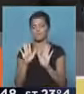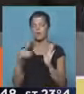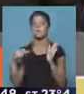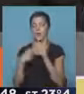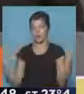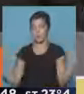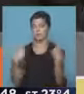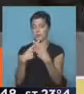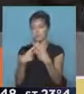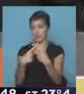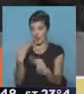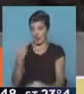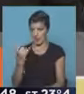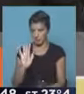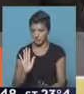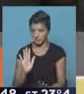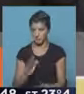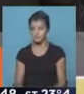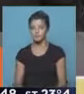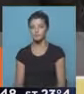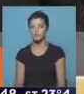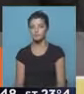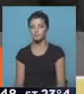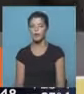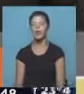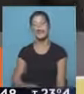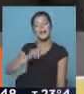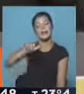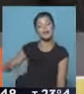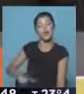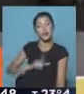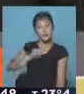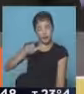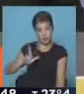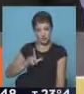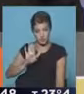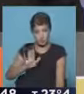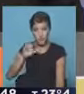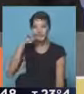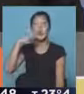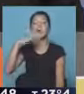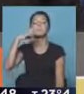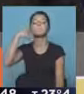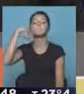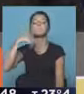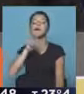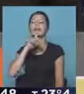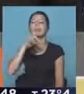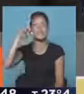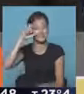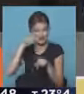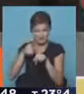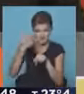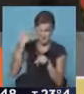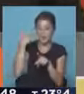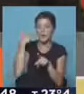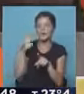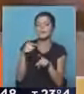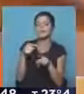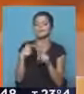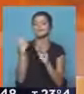porque cuando al neoliberalismo rampante se desarrollaban sus